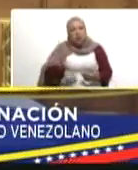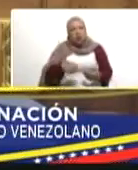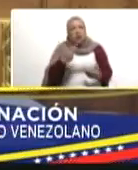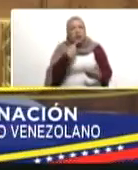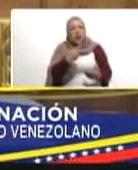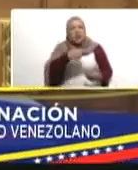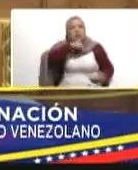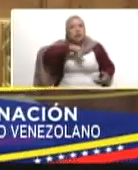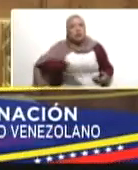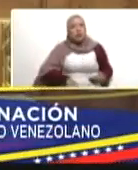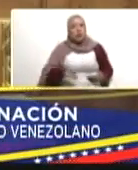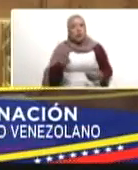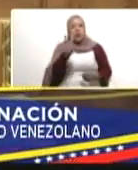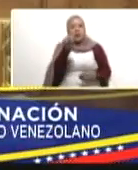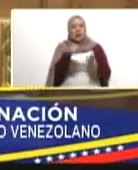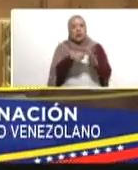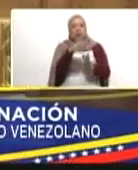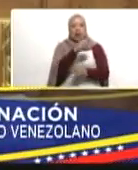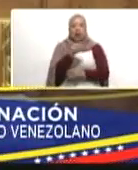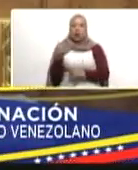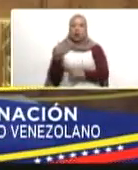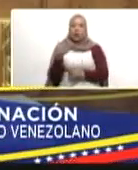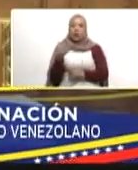historia de 100